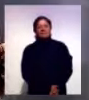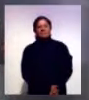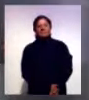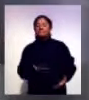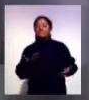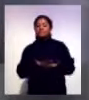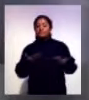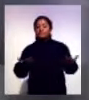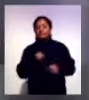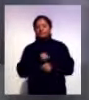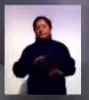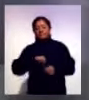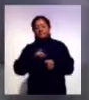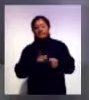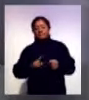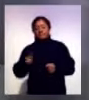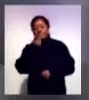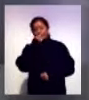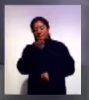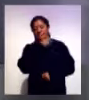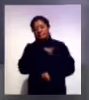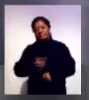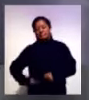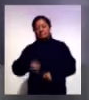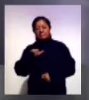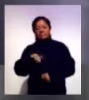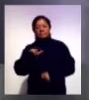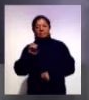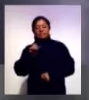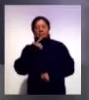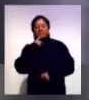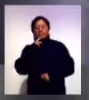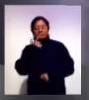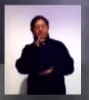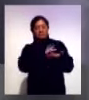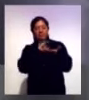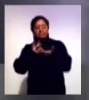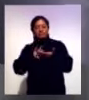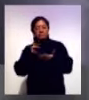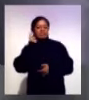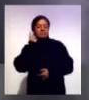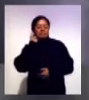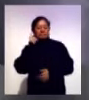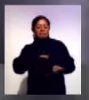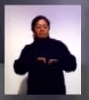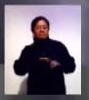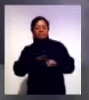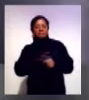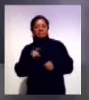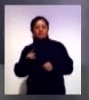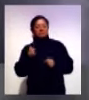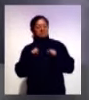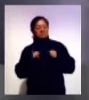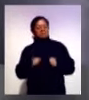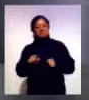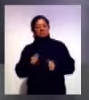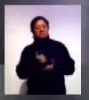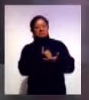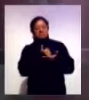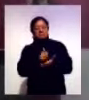Vamos ahora a la información nacional. Agradece el presidente Andrés Manuel López Obrador el trabajo de los diputados por garantizar los recursos para los programas